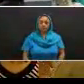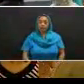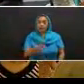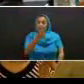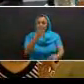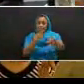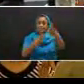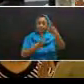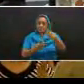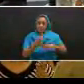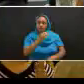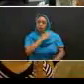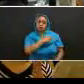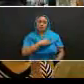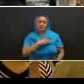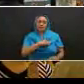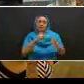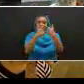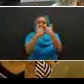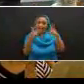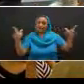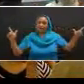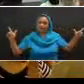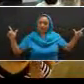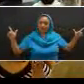venimos ministrando libertad.